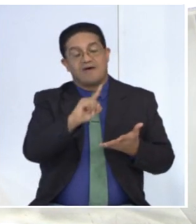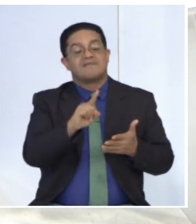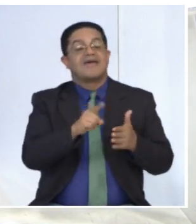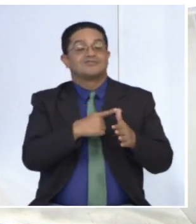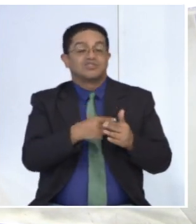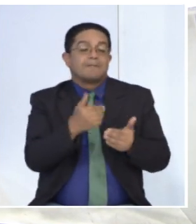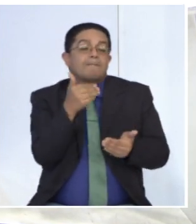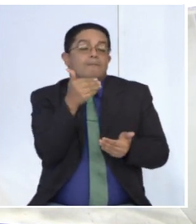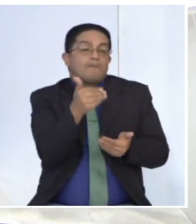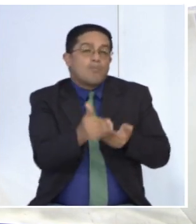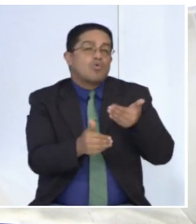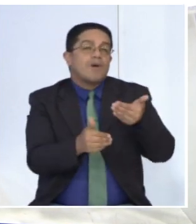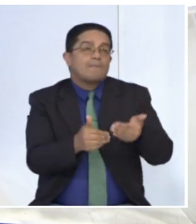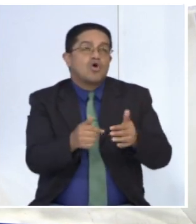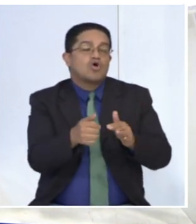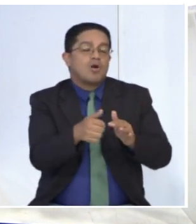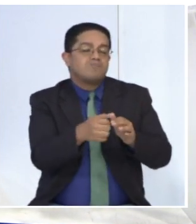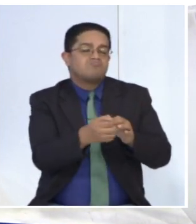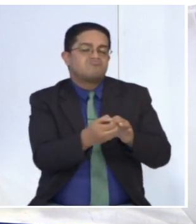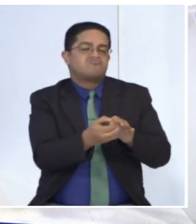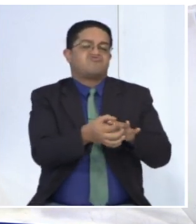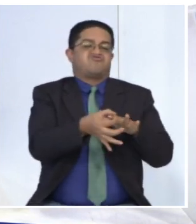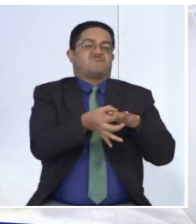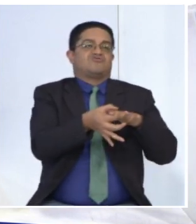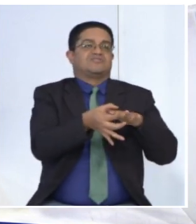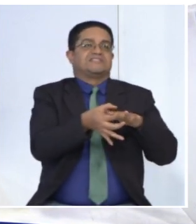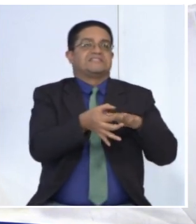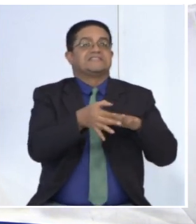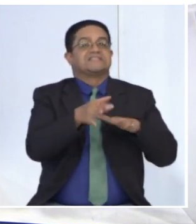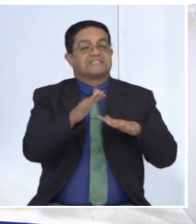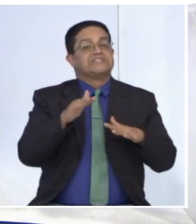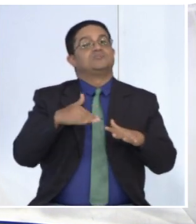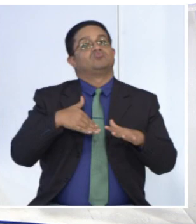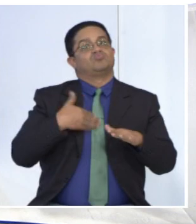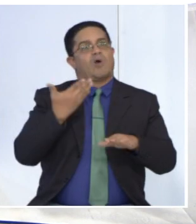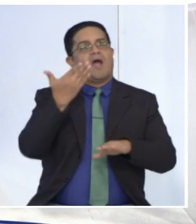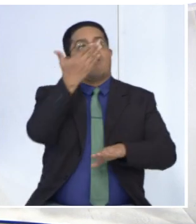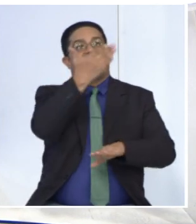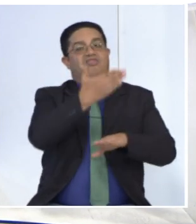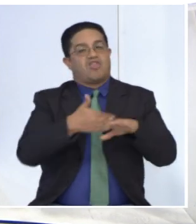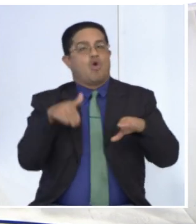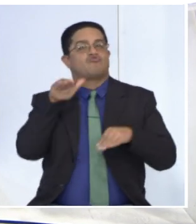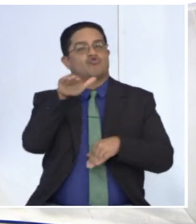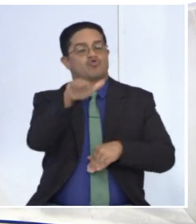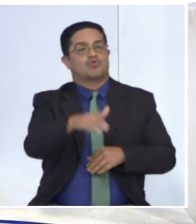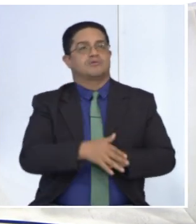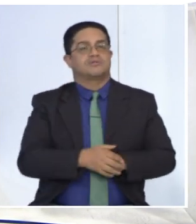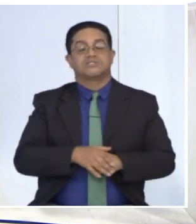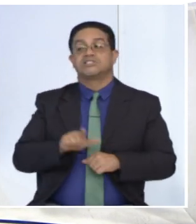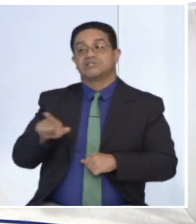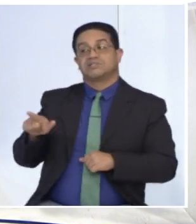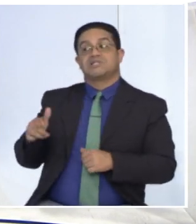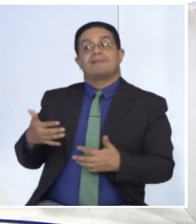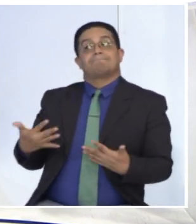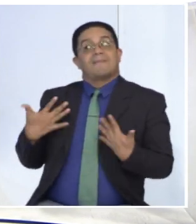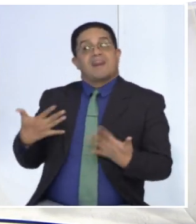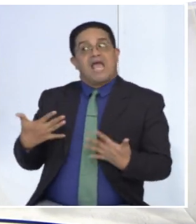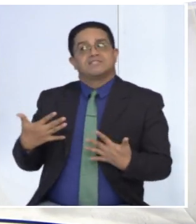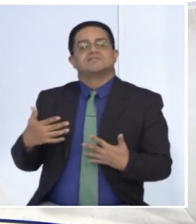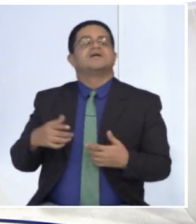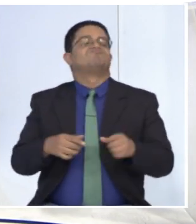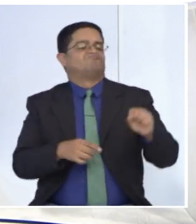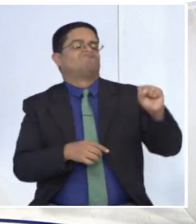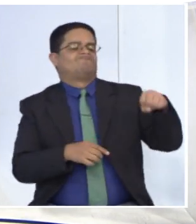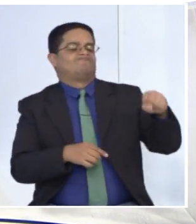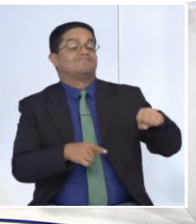pequeña lesión, una pequeña cortada que se convierte en una úlcera después, que puede conllevar la pérdida del pie del paciente. Esto es una emergencia real. Total. El pie diabético